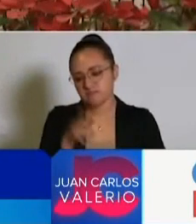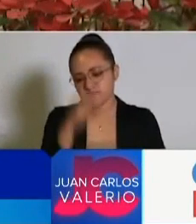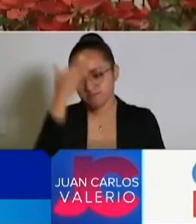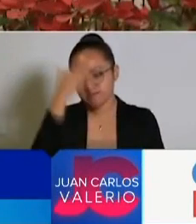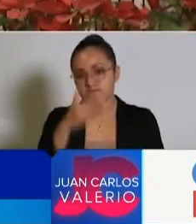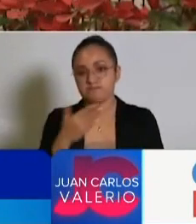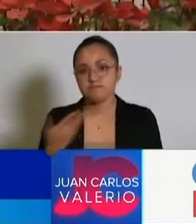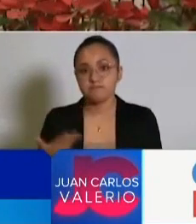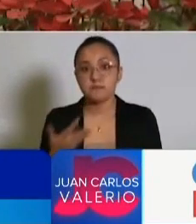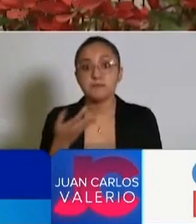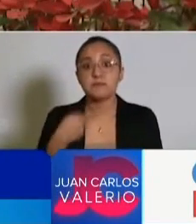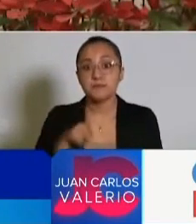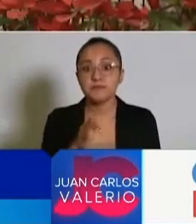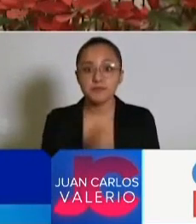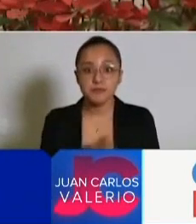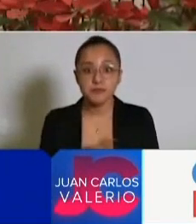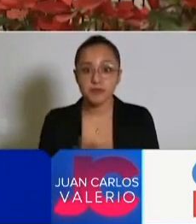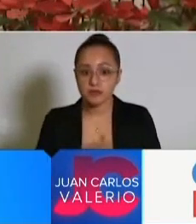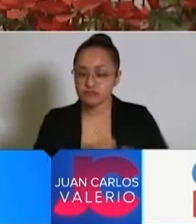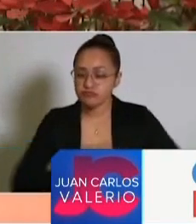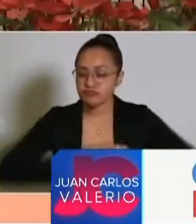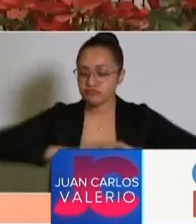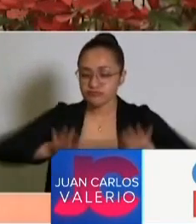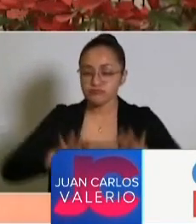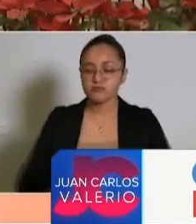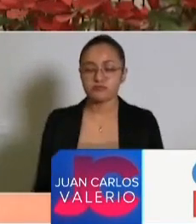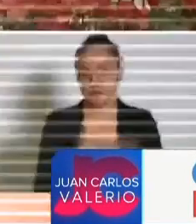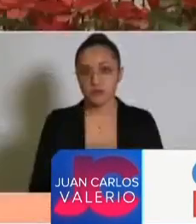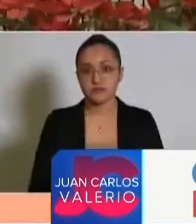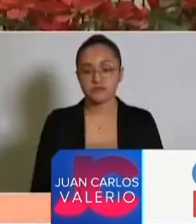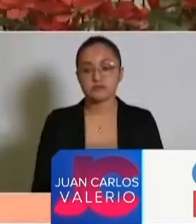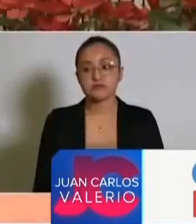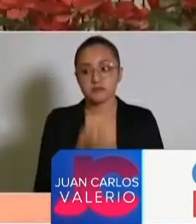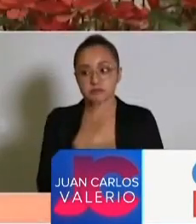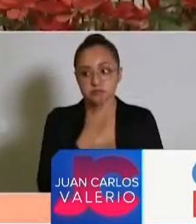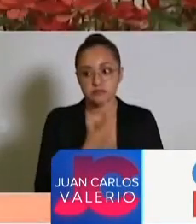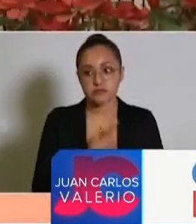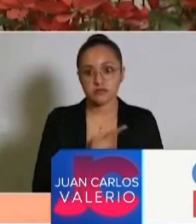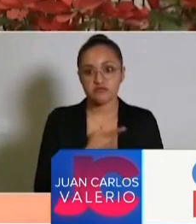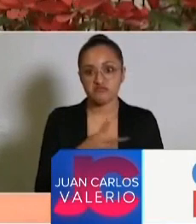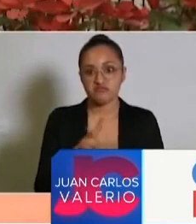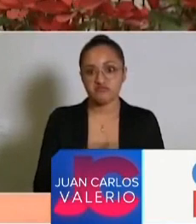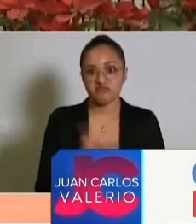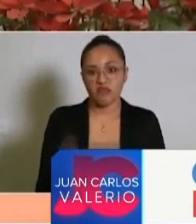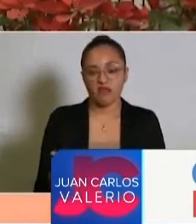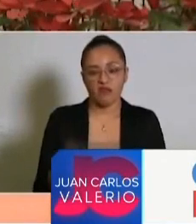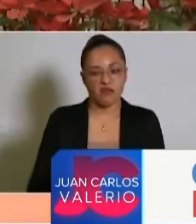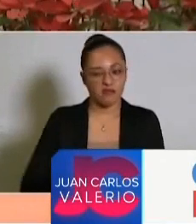tanto su producción como su publicación, es un abuso